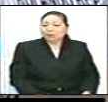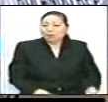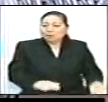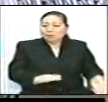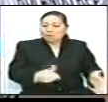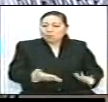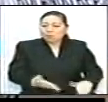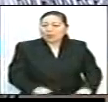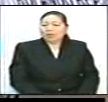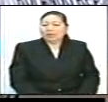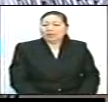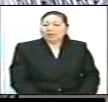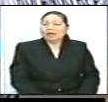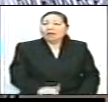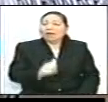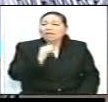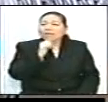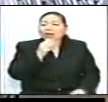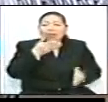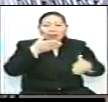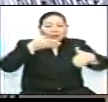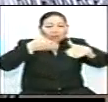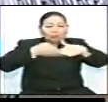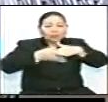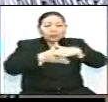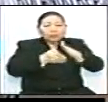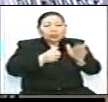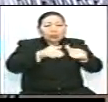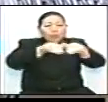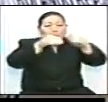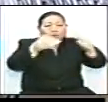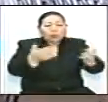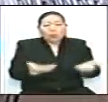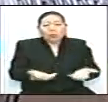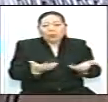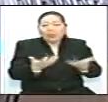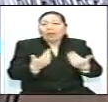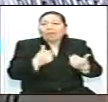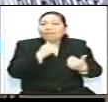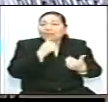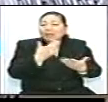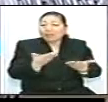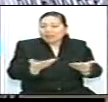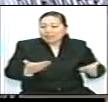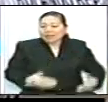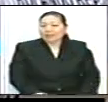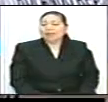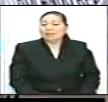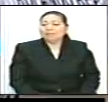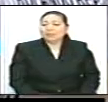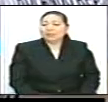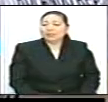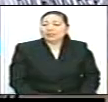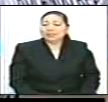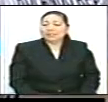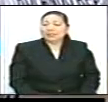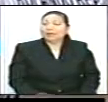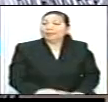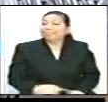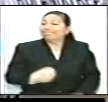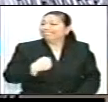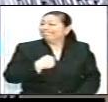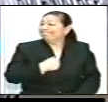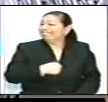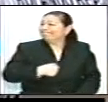mueran por falta de incubadoras? Y lo peor de todo es que tenemos los recursos, ministro.